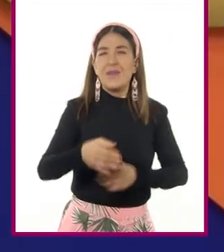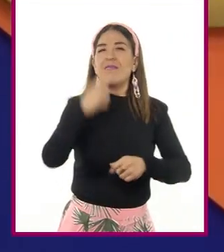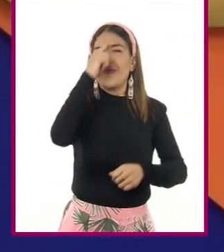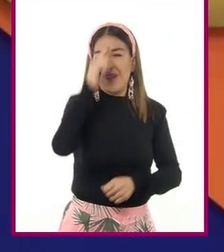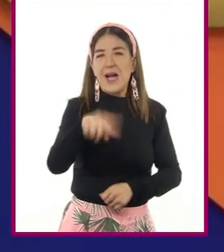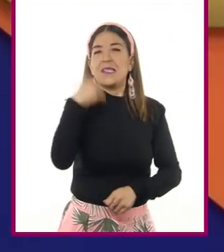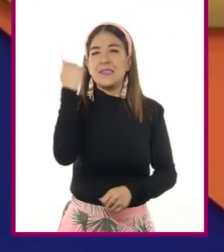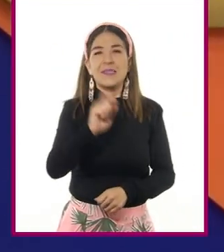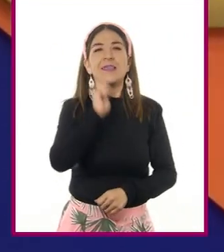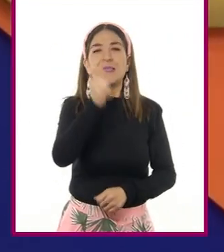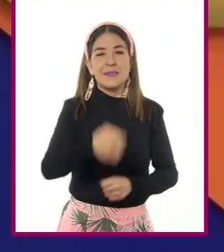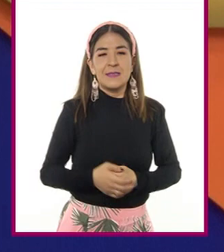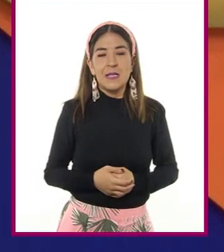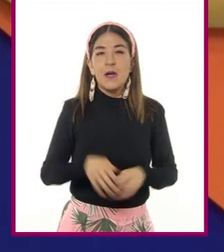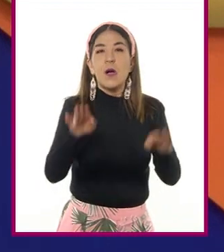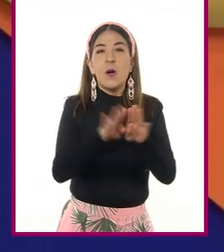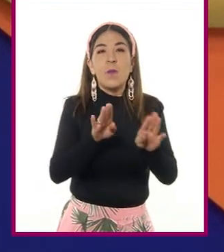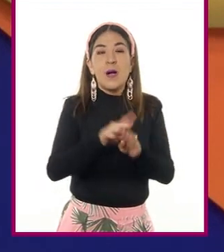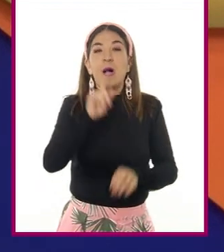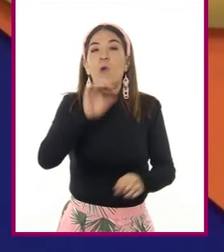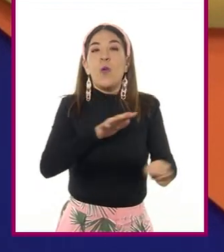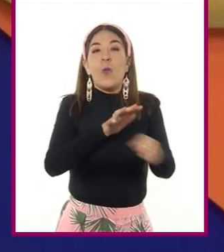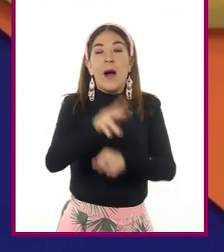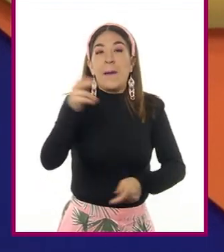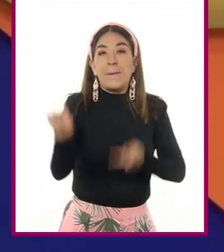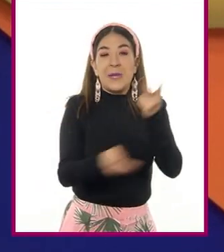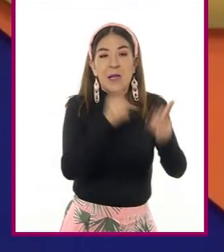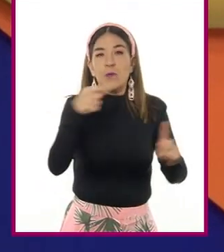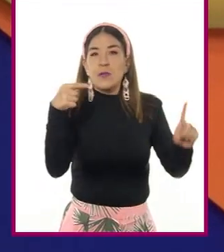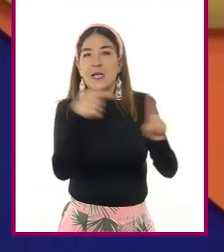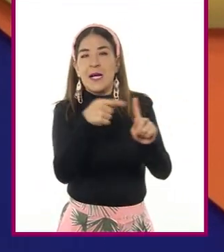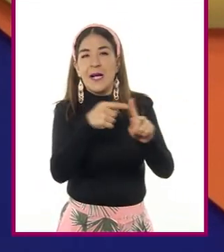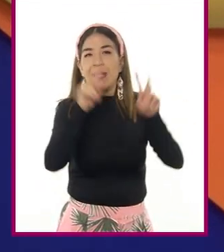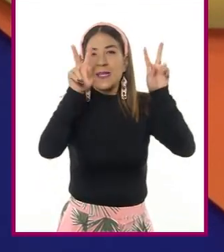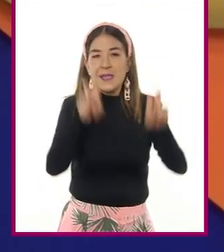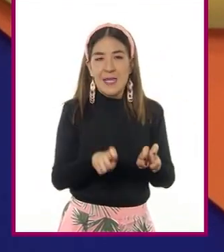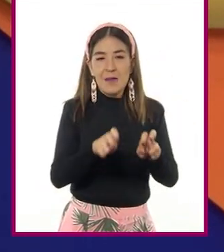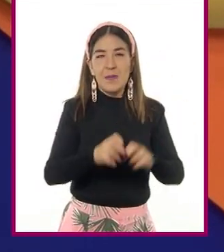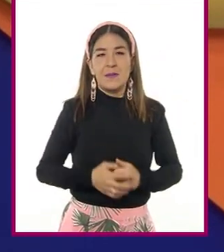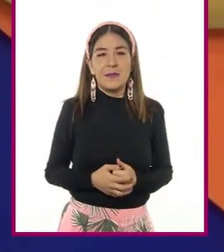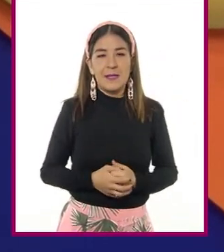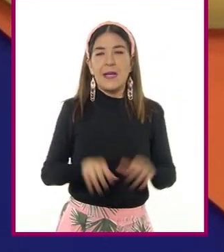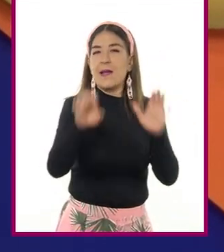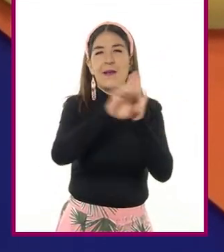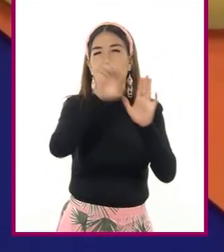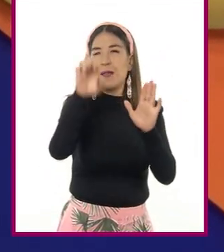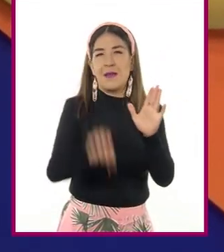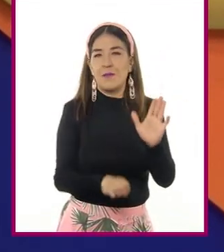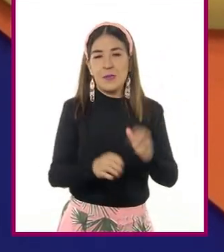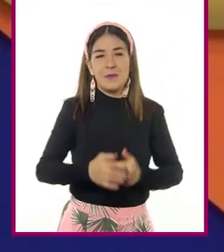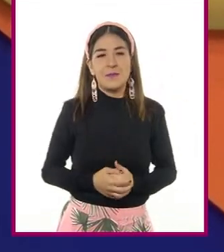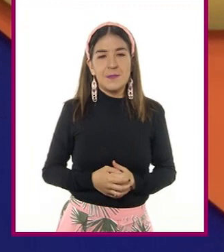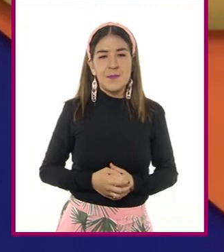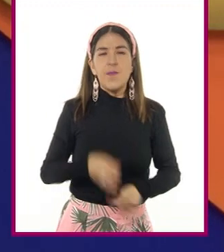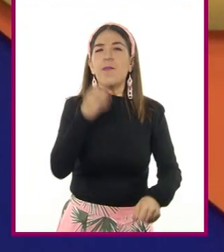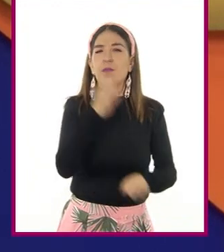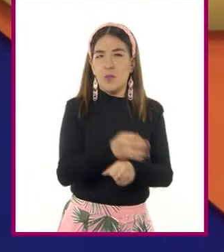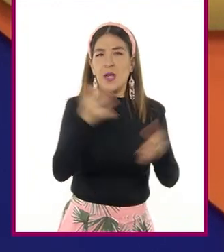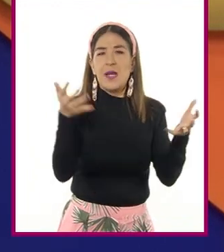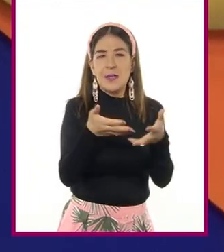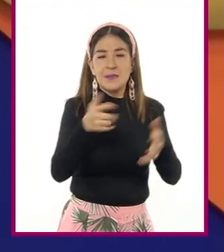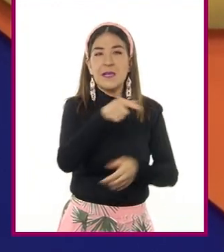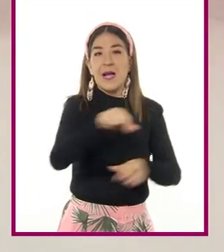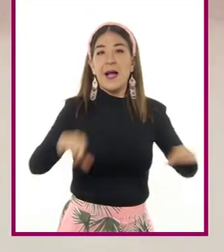solo basta en dirigir la pregunta inicial al tema que vamos a tratar. Por ejemplo, vamos a hacer